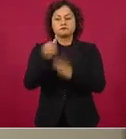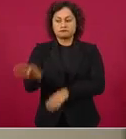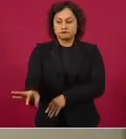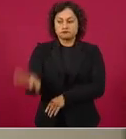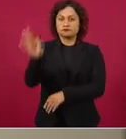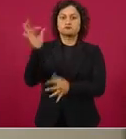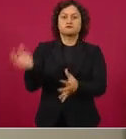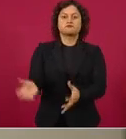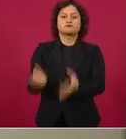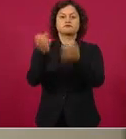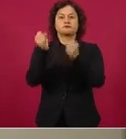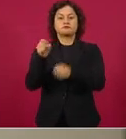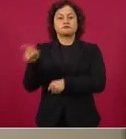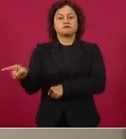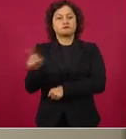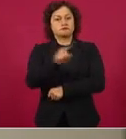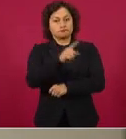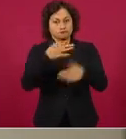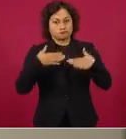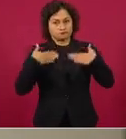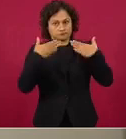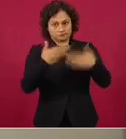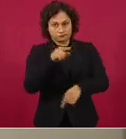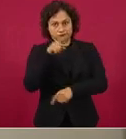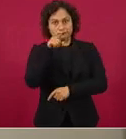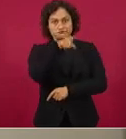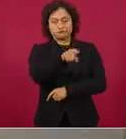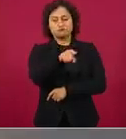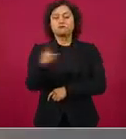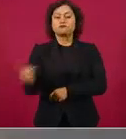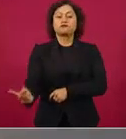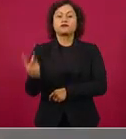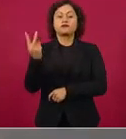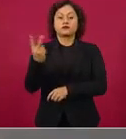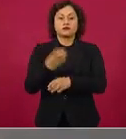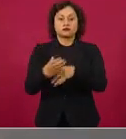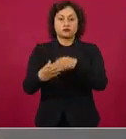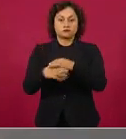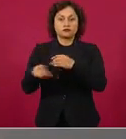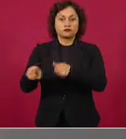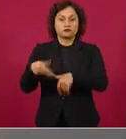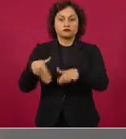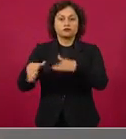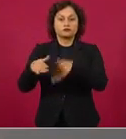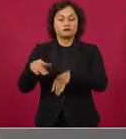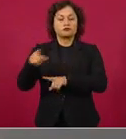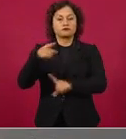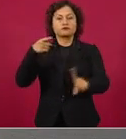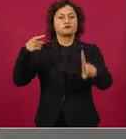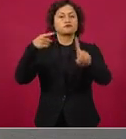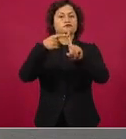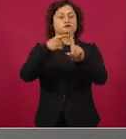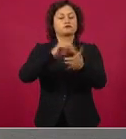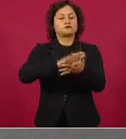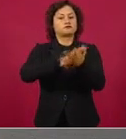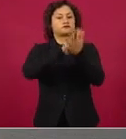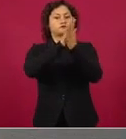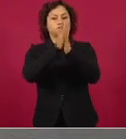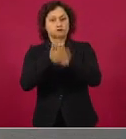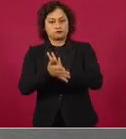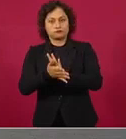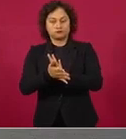confía en usted. Hay dos motivos que lo hacen andar: la causa y la transformación. Por